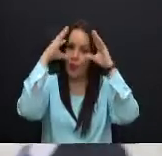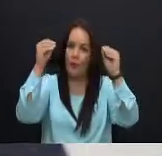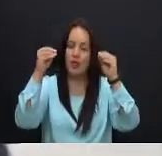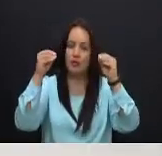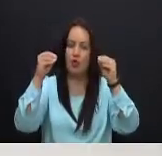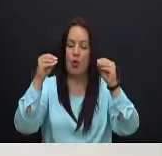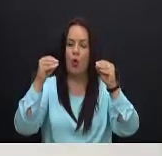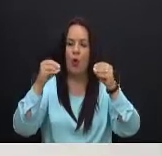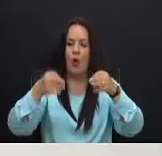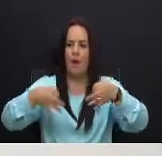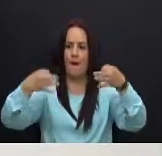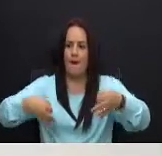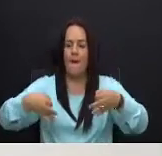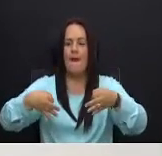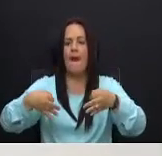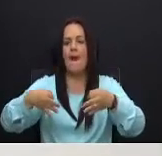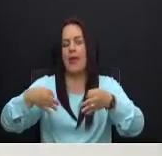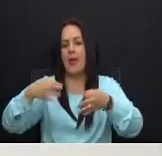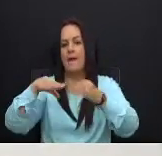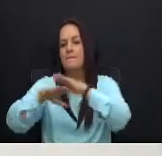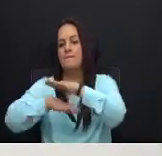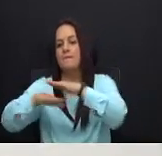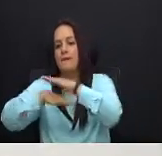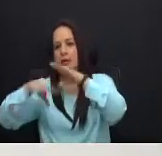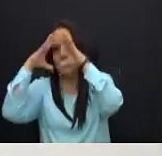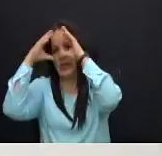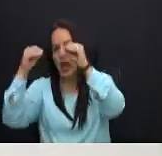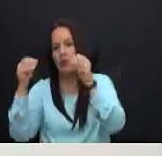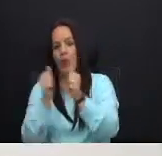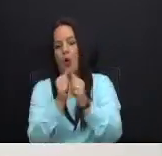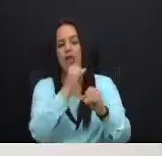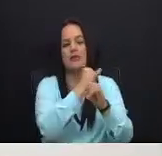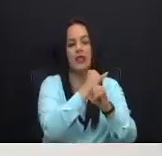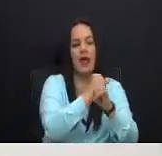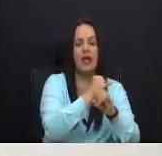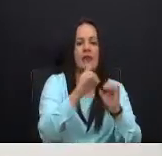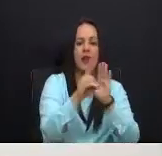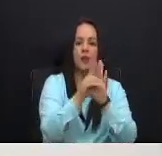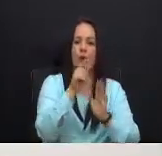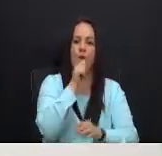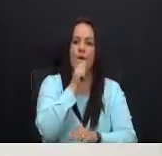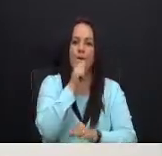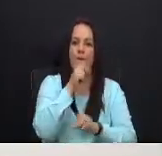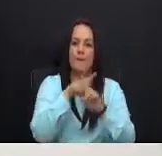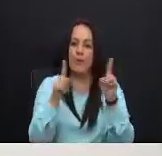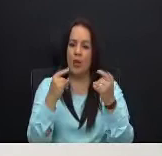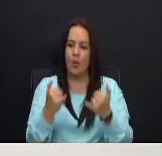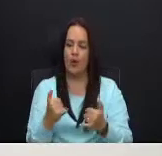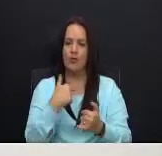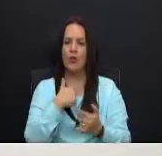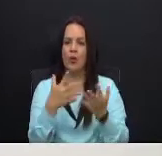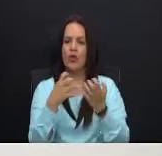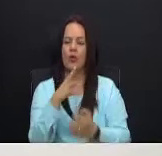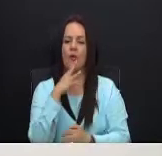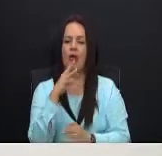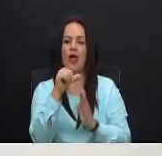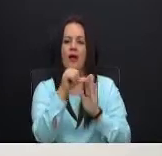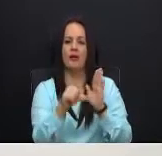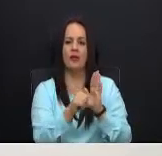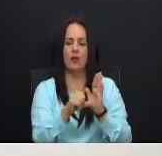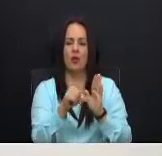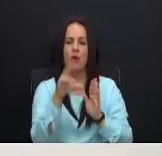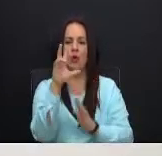bruta en bases de datos con entidades de derecho privado. Finalmente quiero hacer referencia al artículo 10